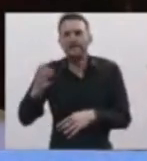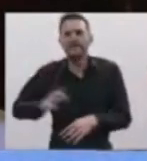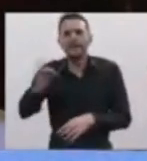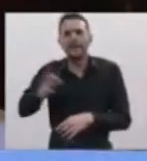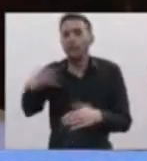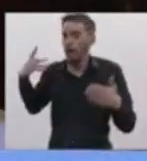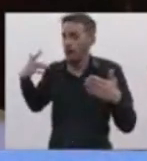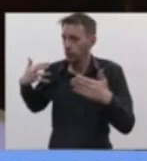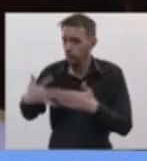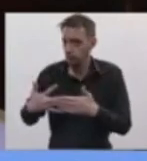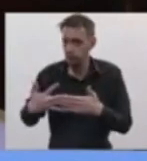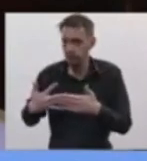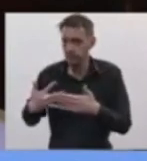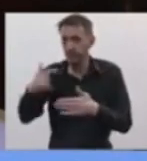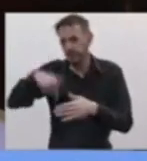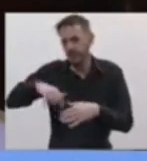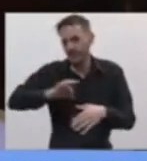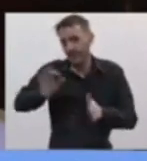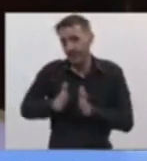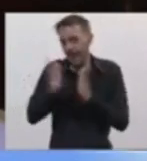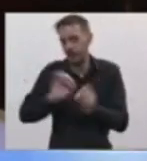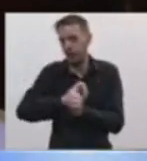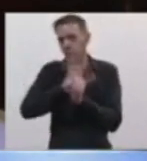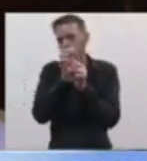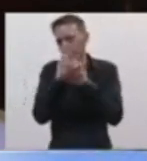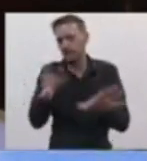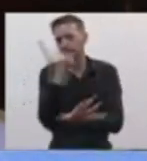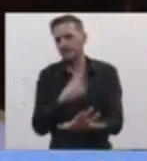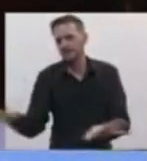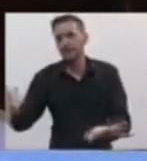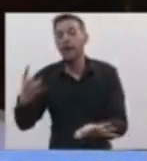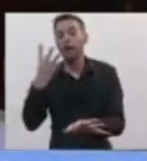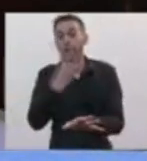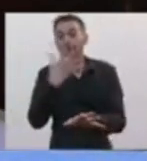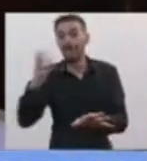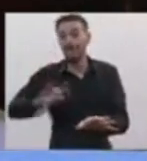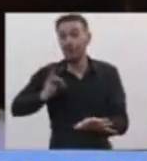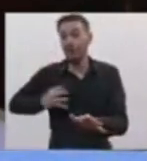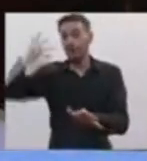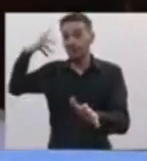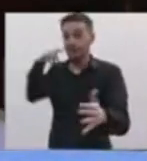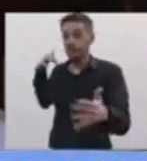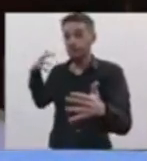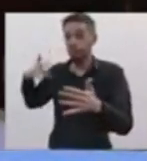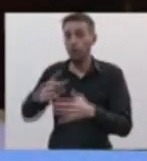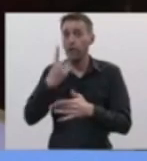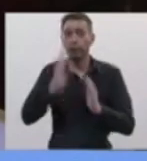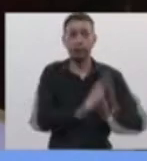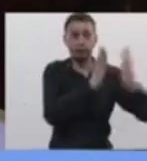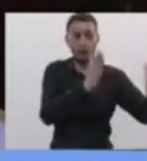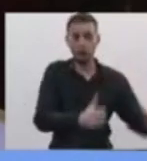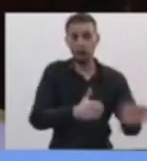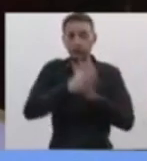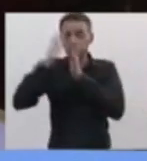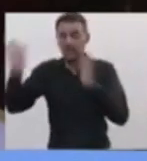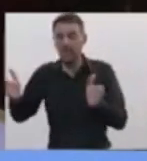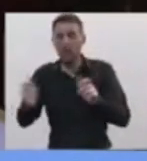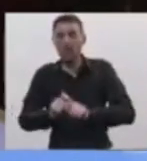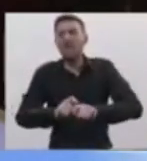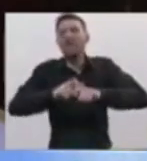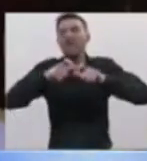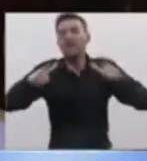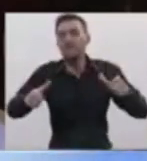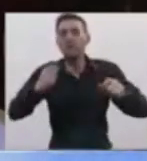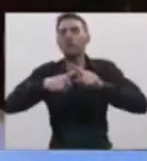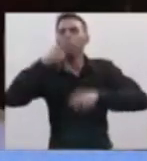y no voy a hablar de este año de pandemia porque es anómalo pero los últimos 45 años nos hemos atrapado en dos ciclos de no crecimiento del ingreso